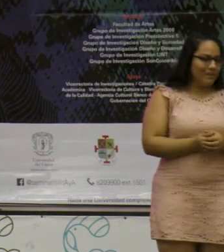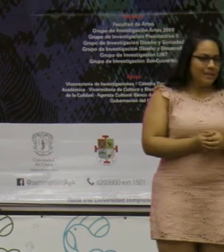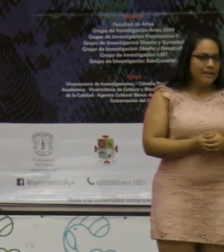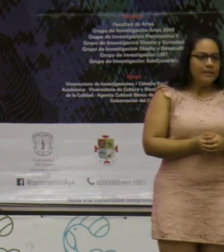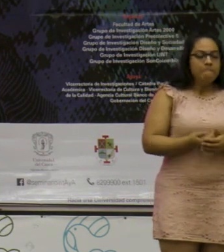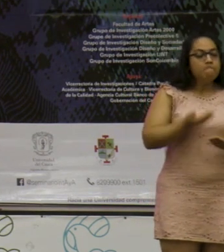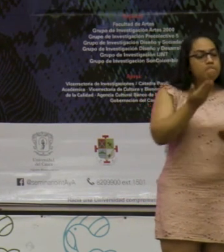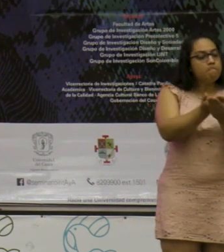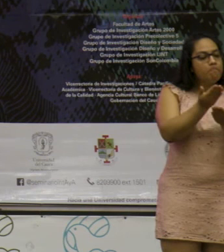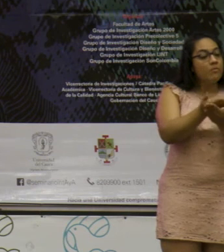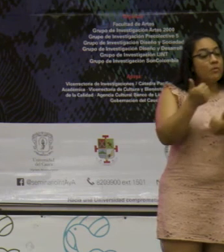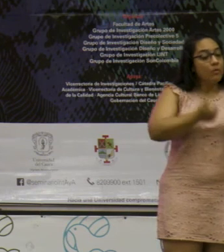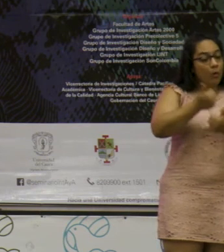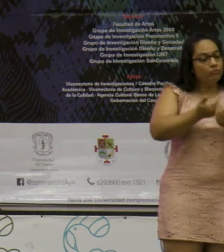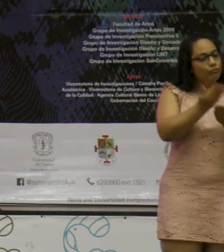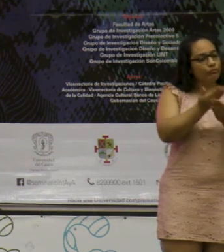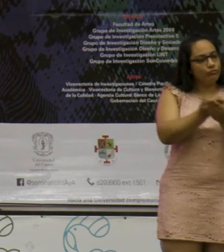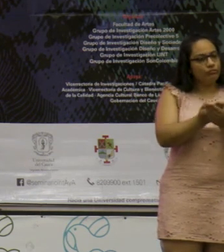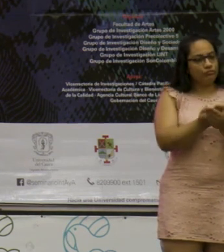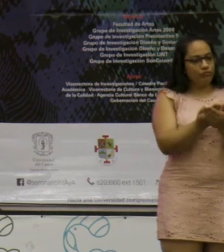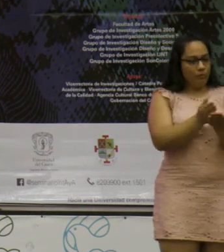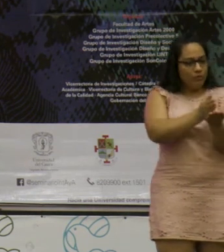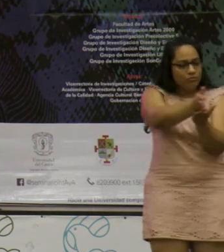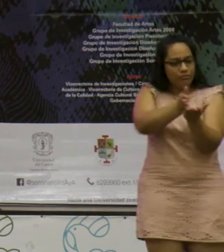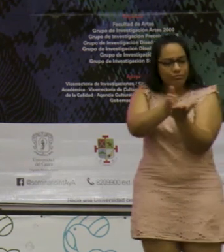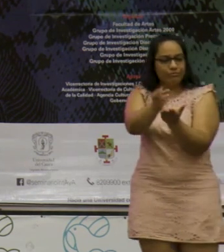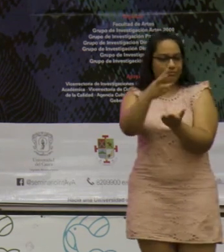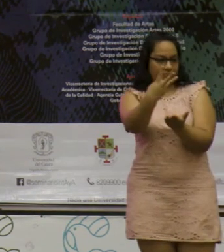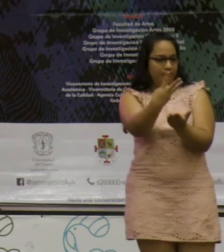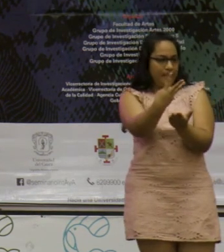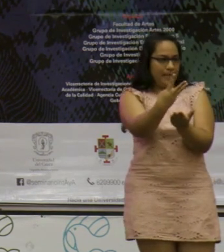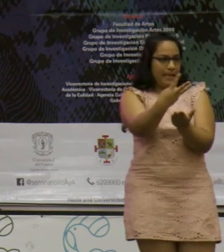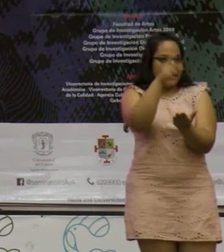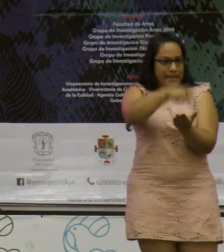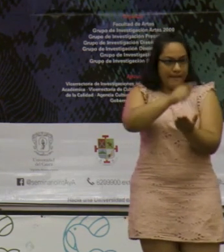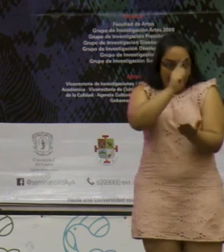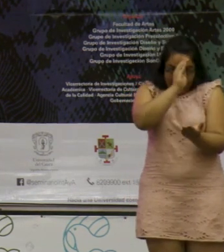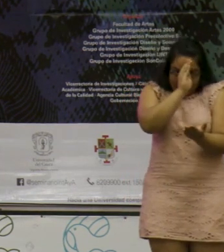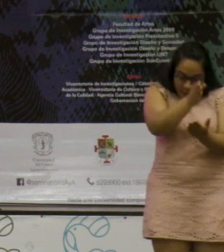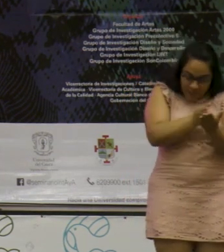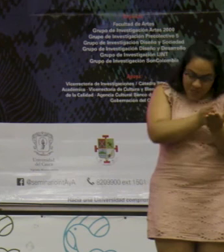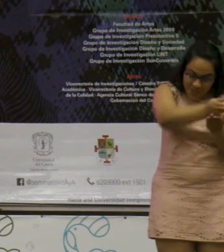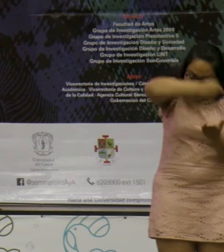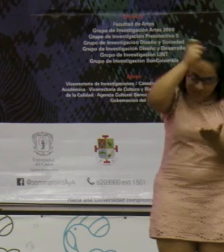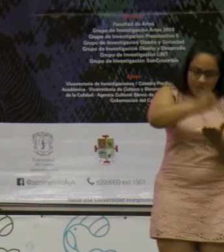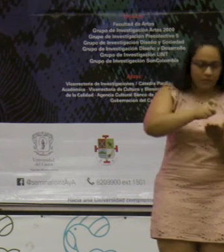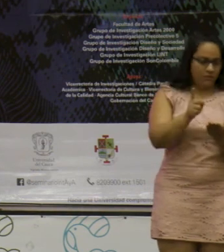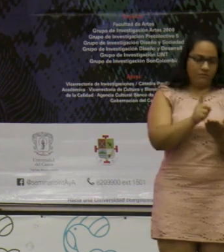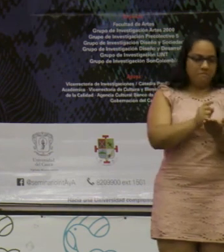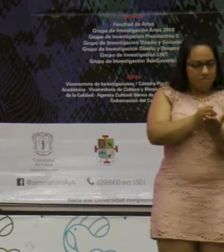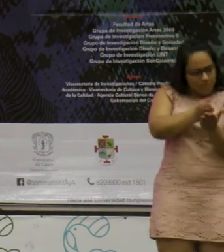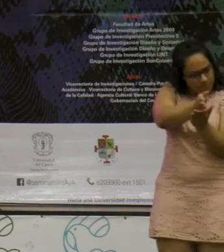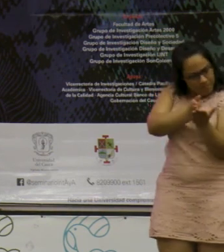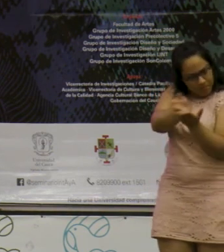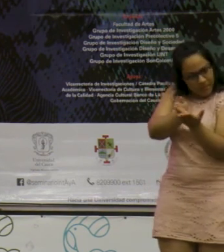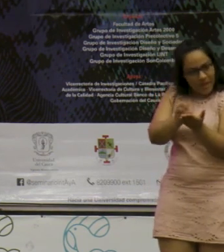Lo que proponemos es que haya de alguna manera tres caminos distintos, o sea, que no se necesariamente haya que entrar desde uno. Y esta de la visualidad creo